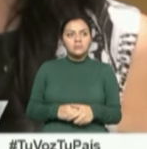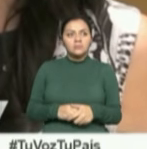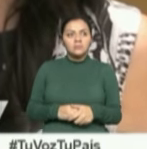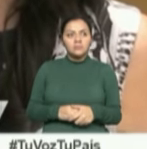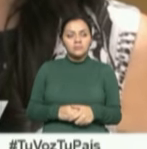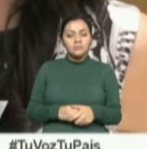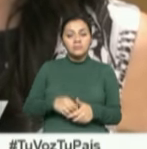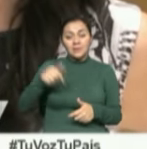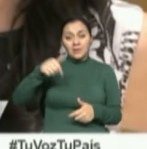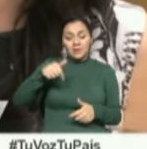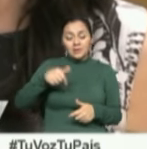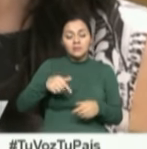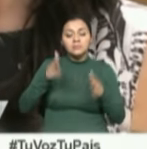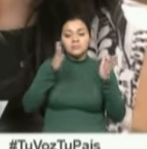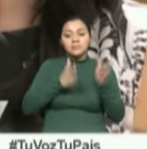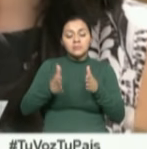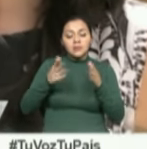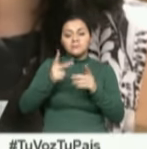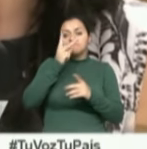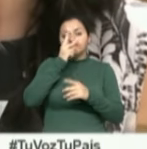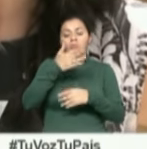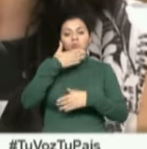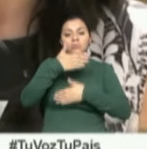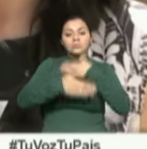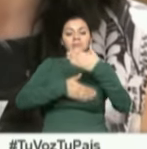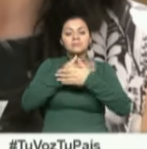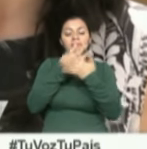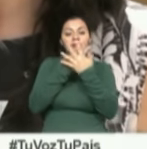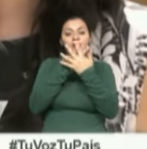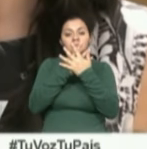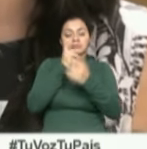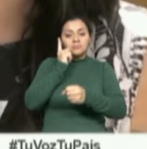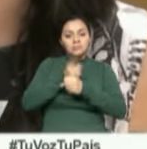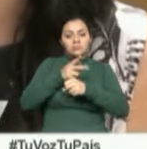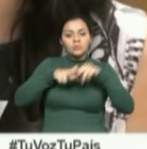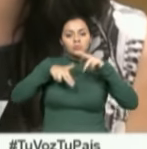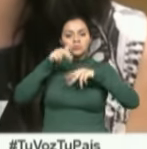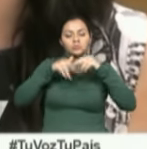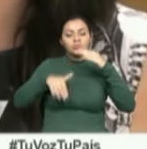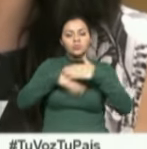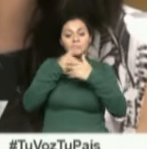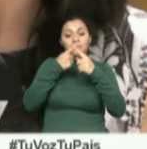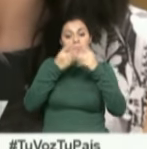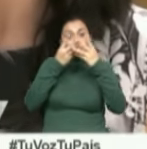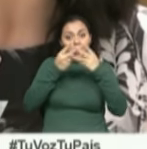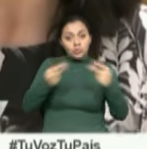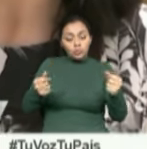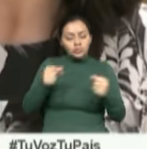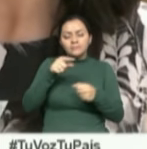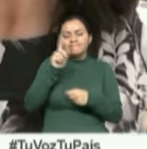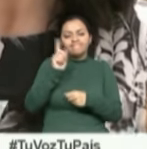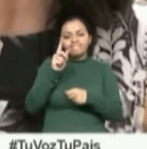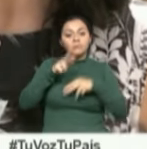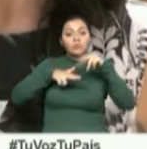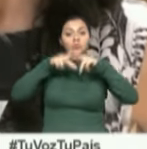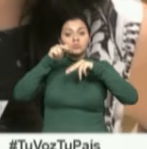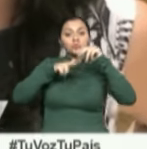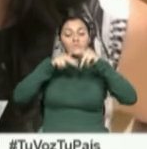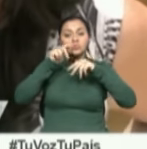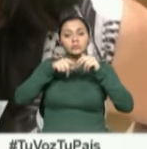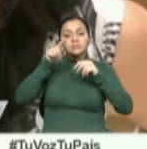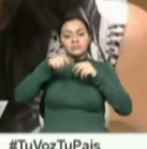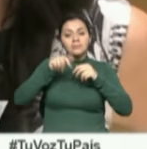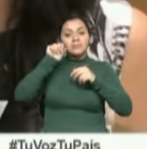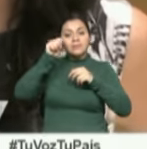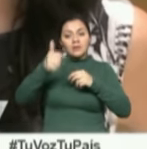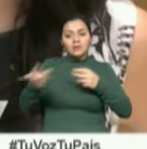Hay un discurso y un plan que prevé la construcción de nuevas cárceles, pero sabemos que eso no resolverá la situación. Van a construir una prisión y mañana